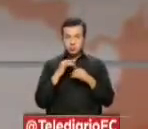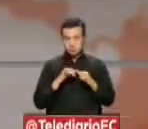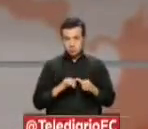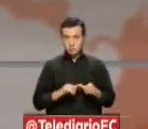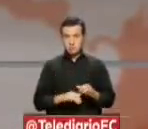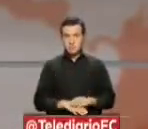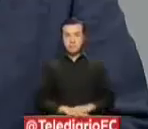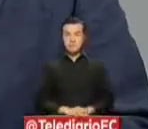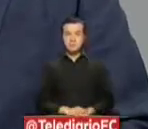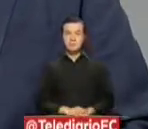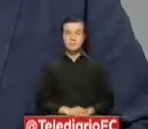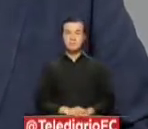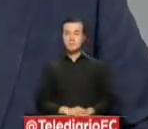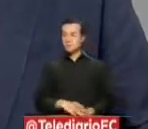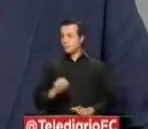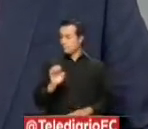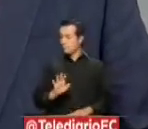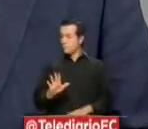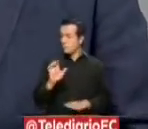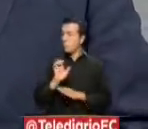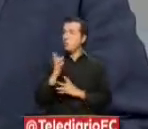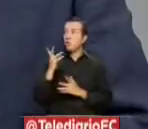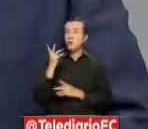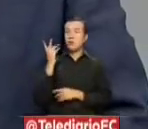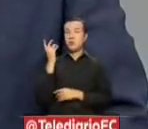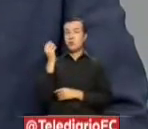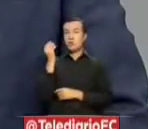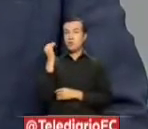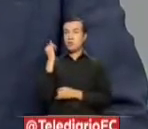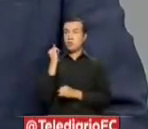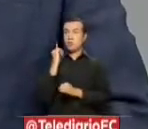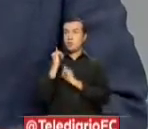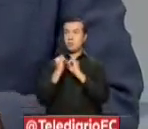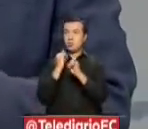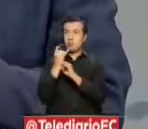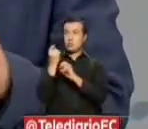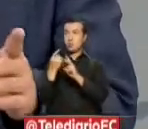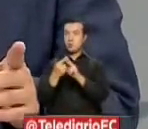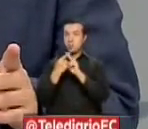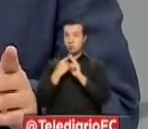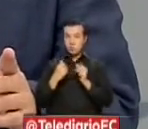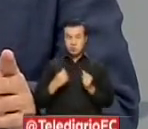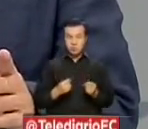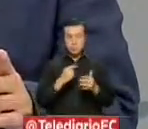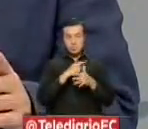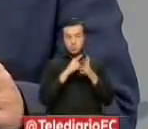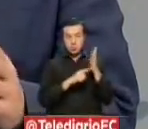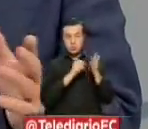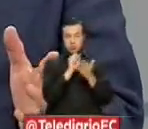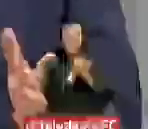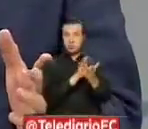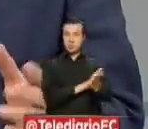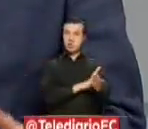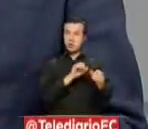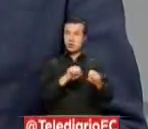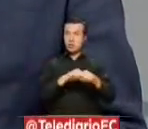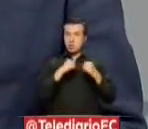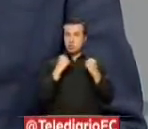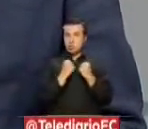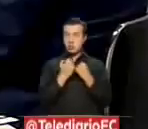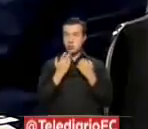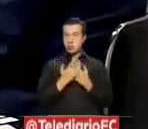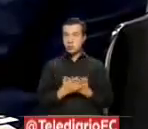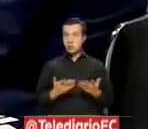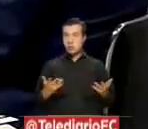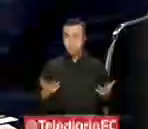construcción. El país está en la búsqueda de recursos internacionales para financiar una serie de programas sociales. La paradoja es